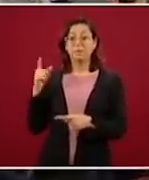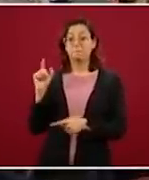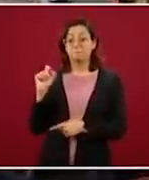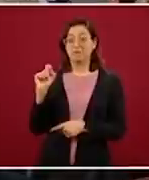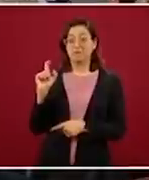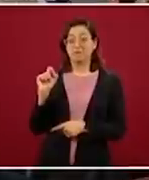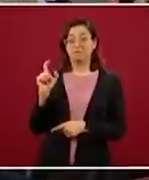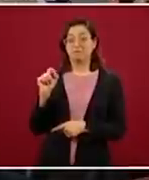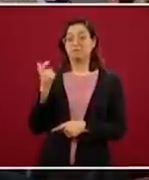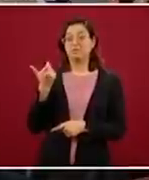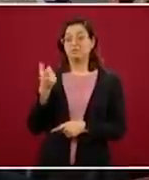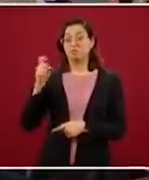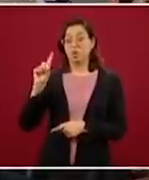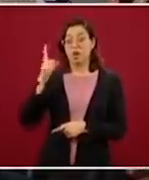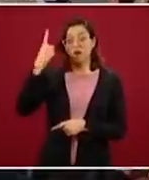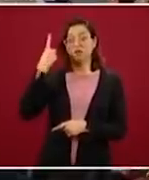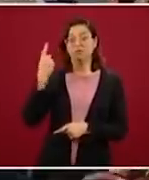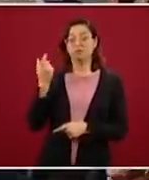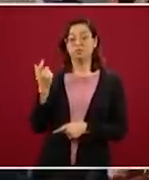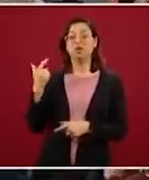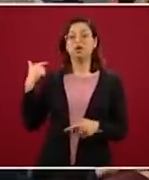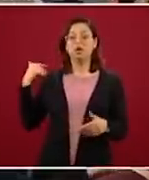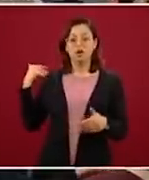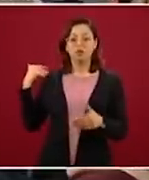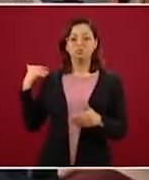20, y ya